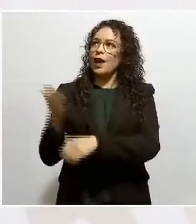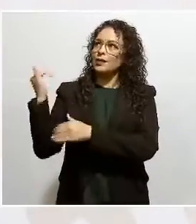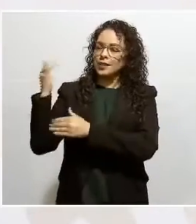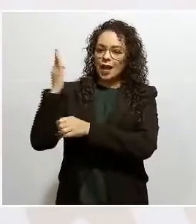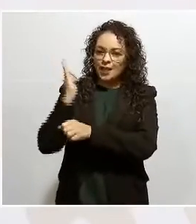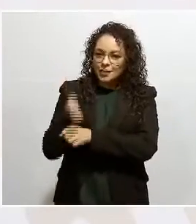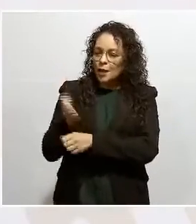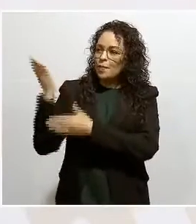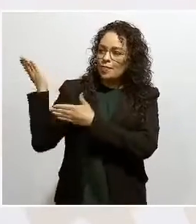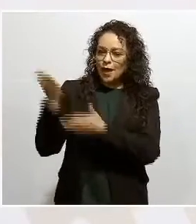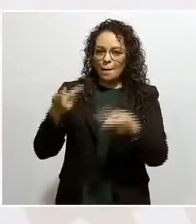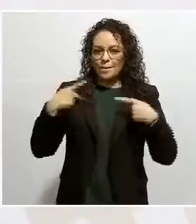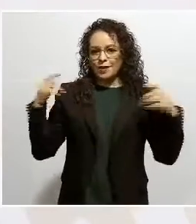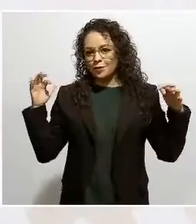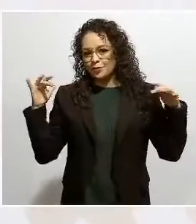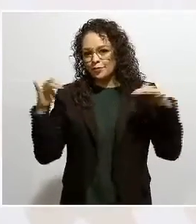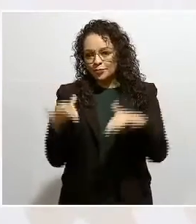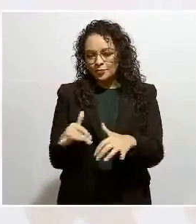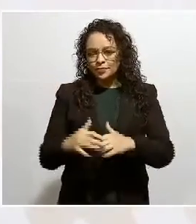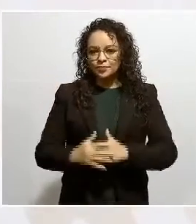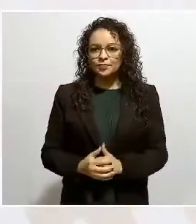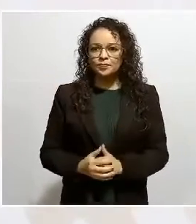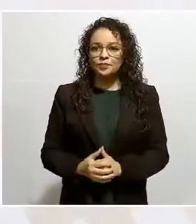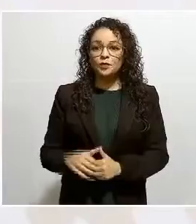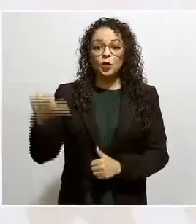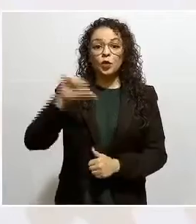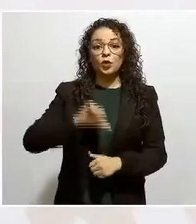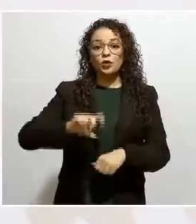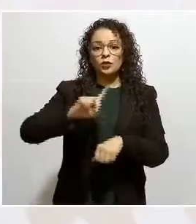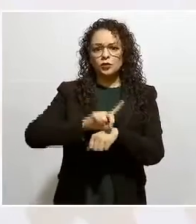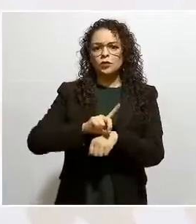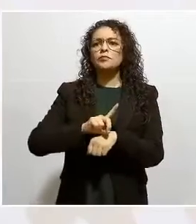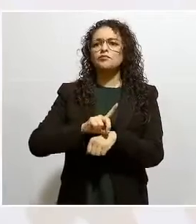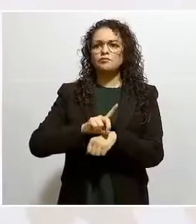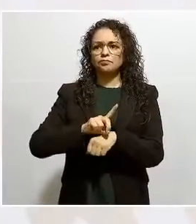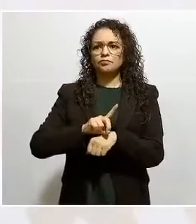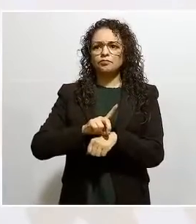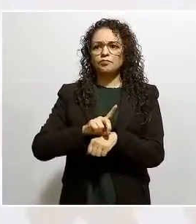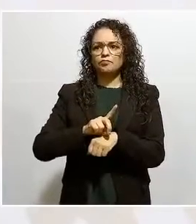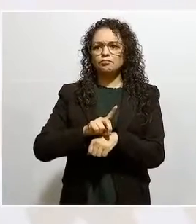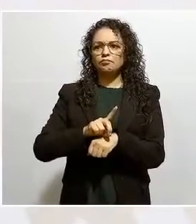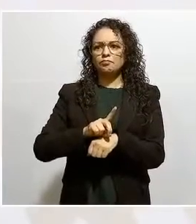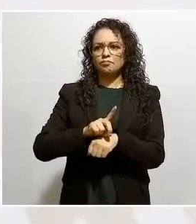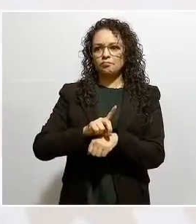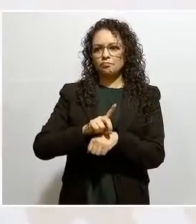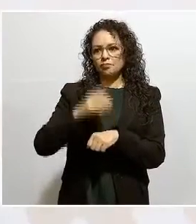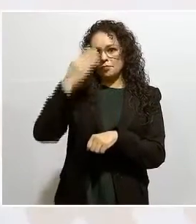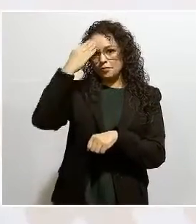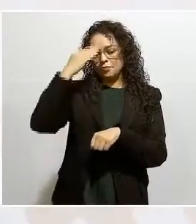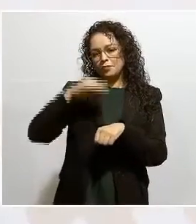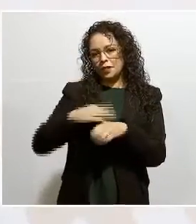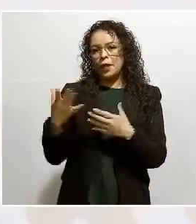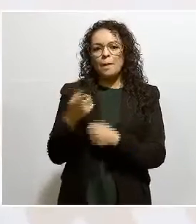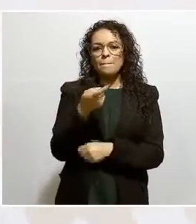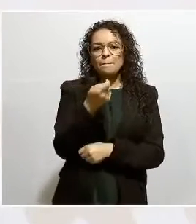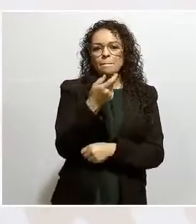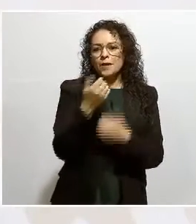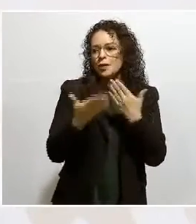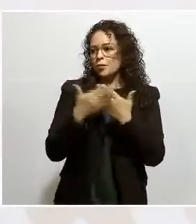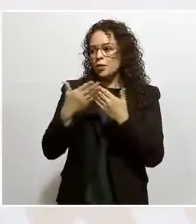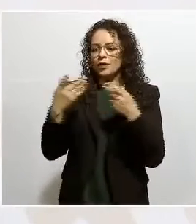nos acompañan aquí hoy en esta ceremonia pequeña, pero no por ello en número de personas y de